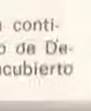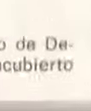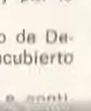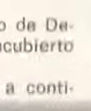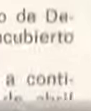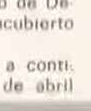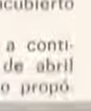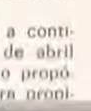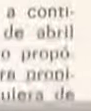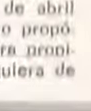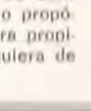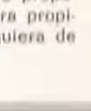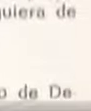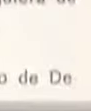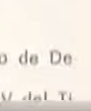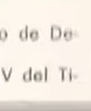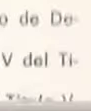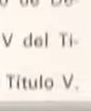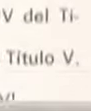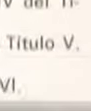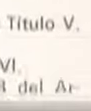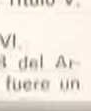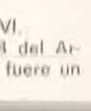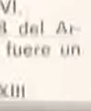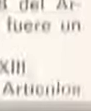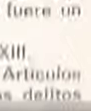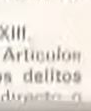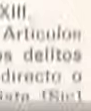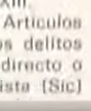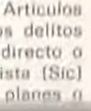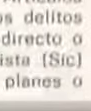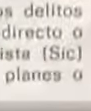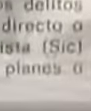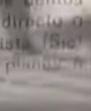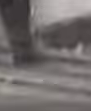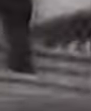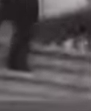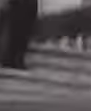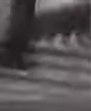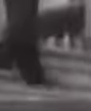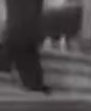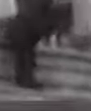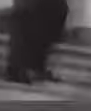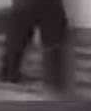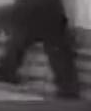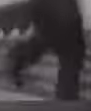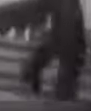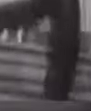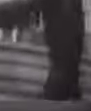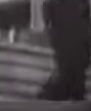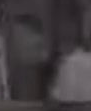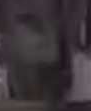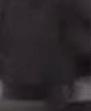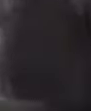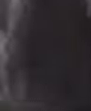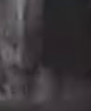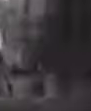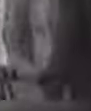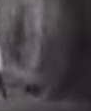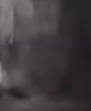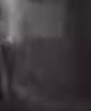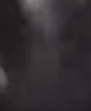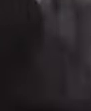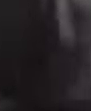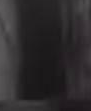los encausados por los sucesos del 26 de julio de 1953. El 15 de mayo los moncadistas abandonaron